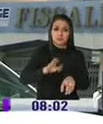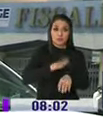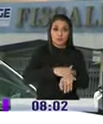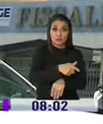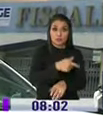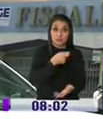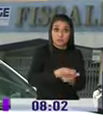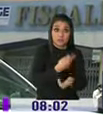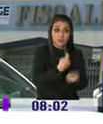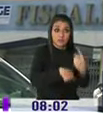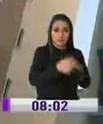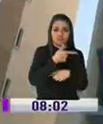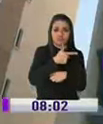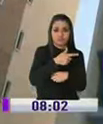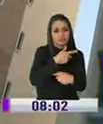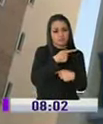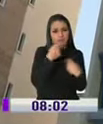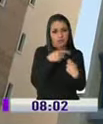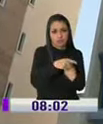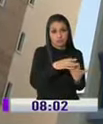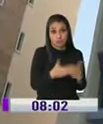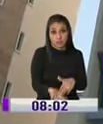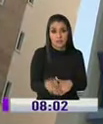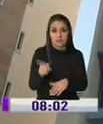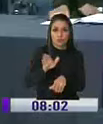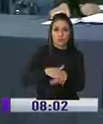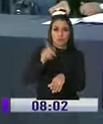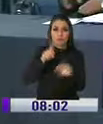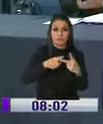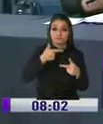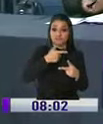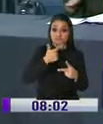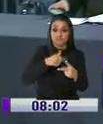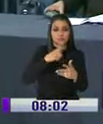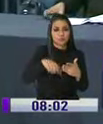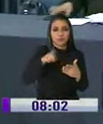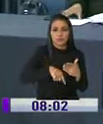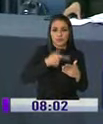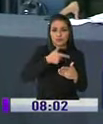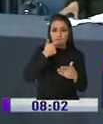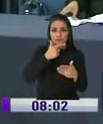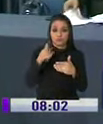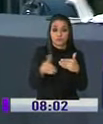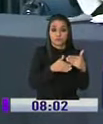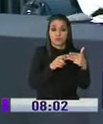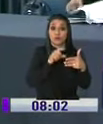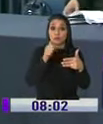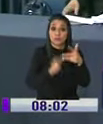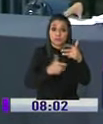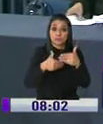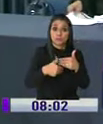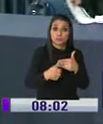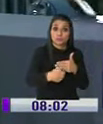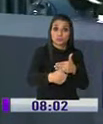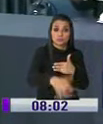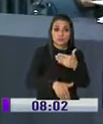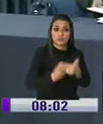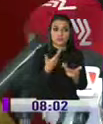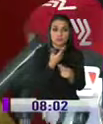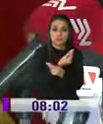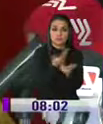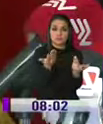por la venta de licor no apto para consumo humano y la situación jurídica del resto de procesados se conocerá en las próximas horas. El